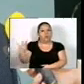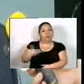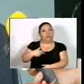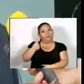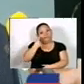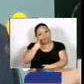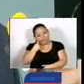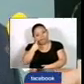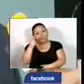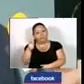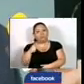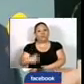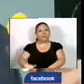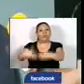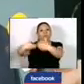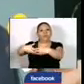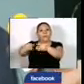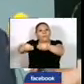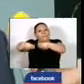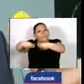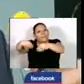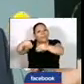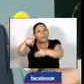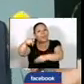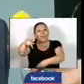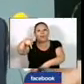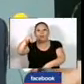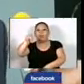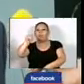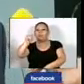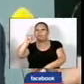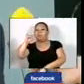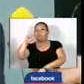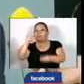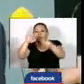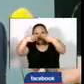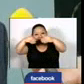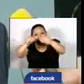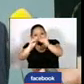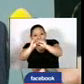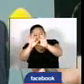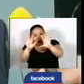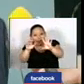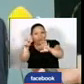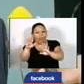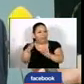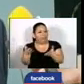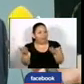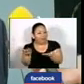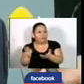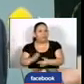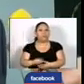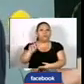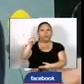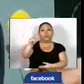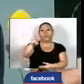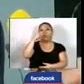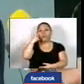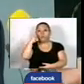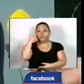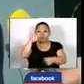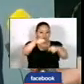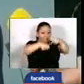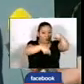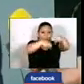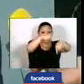que en la industria del plástico, cuyos materiales provienen indirectamente del petróleo,